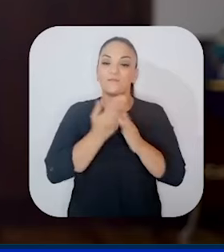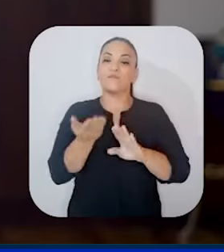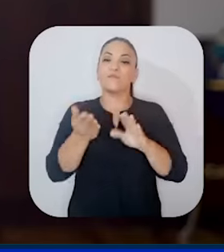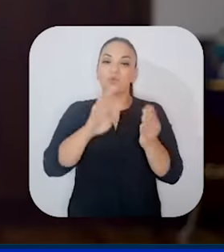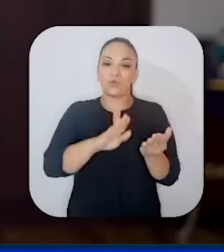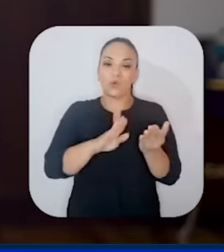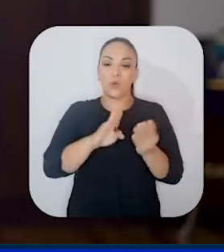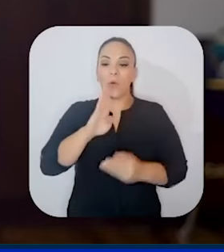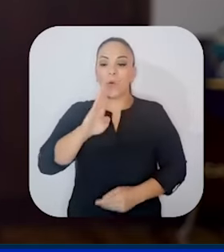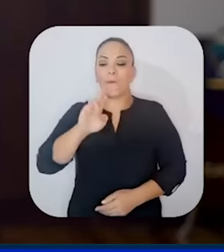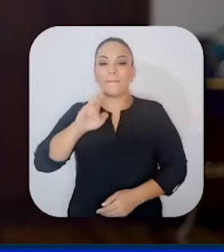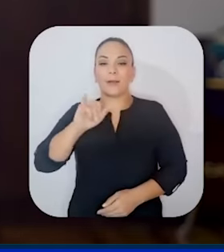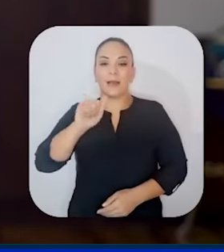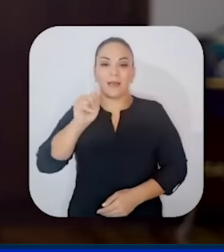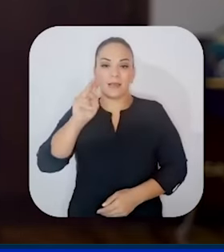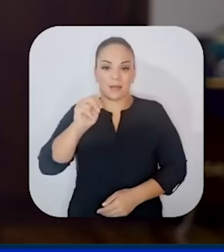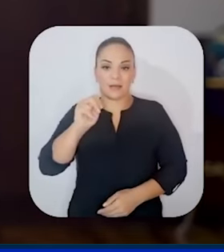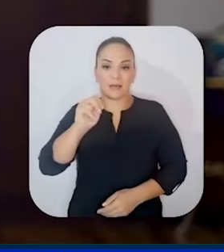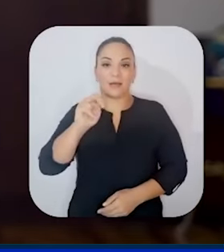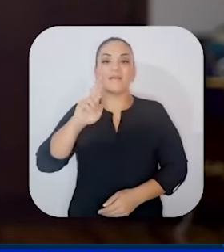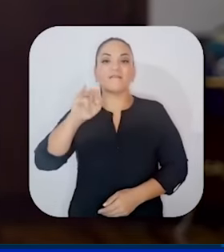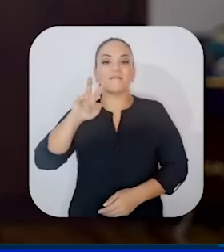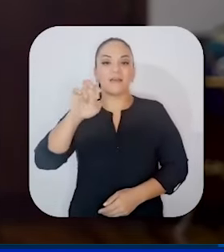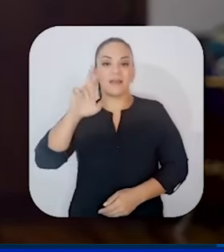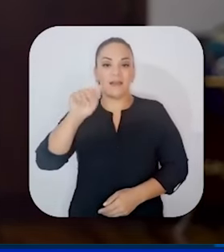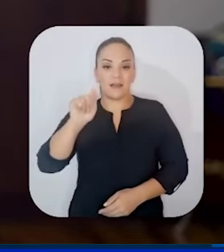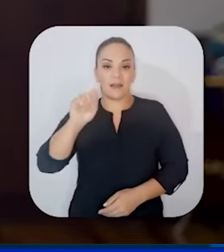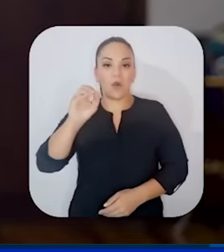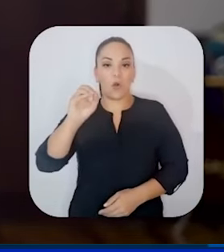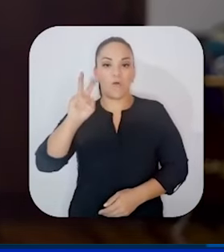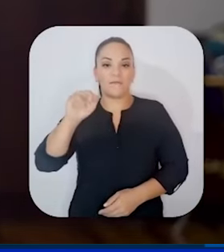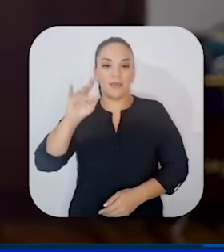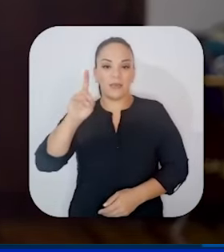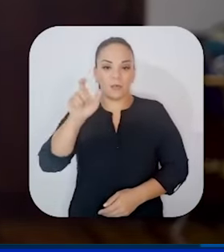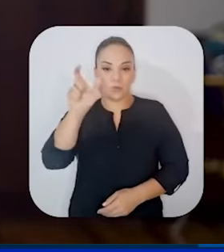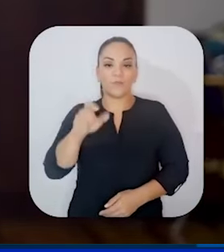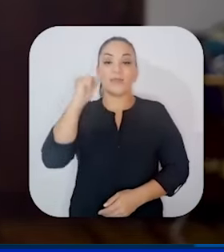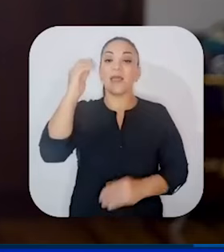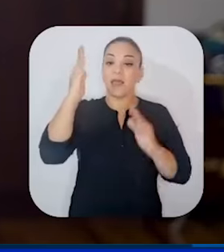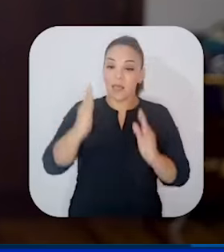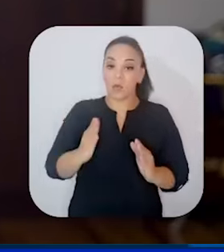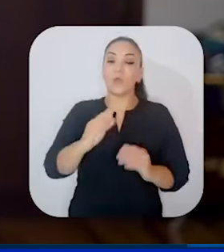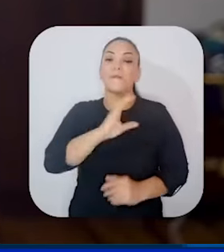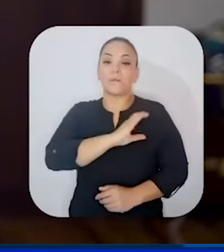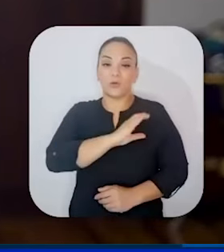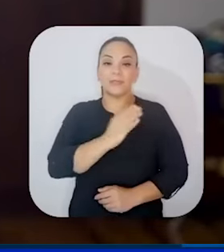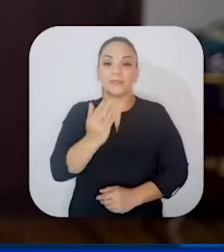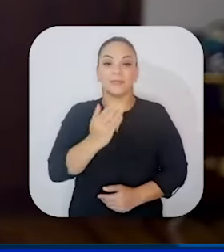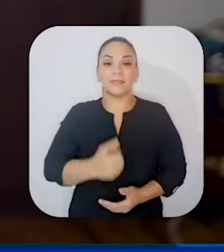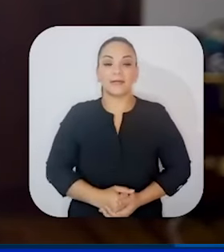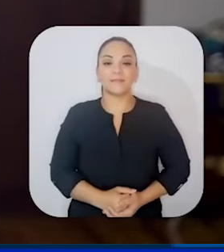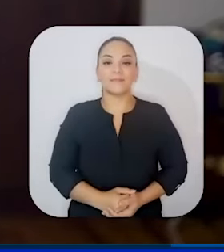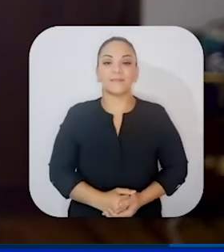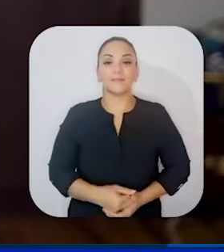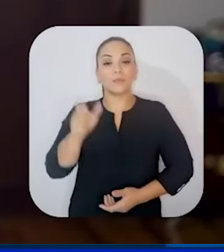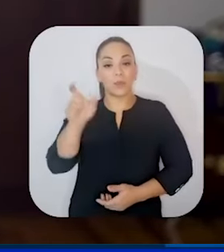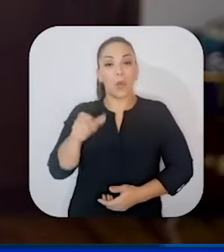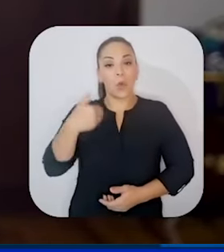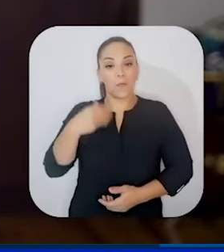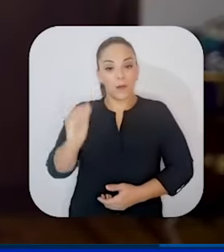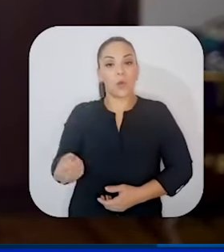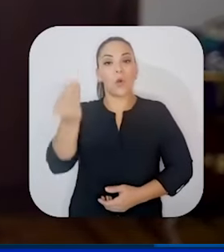el asesinato de Brian Rivera Oviedo, un héroe de nuestra fuerza pública,